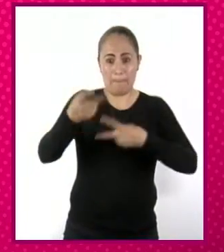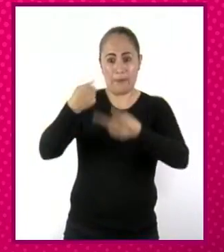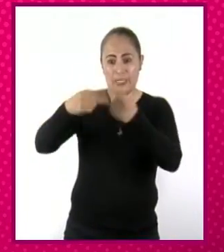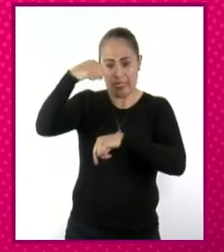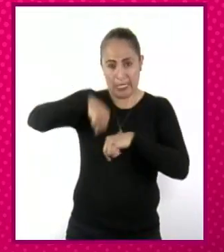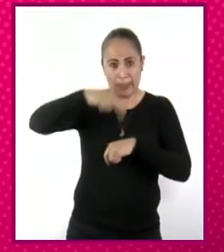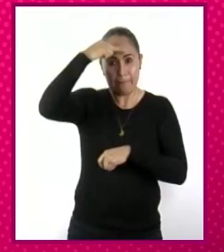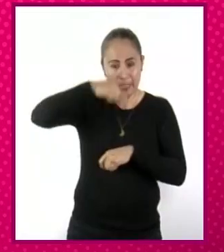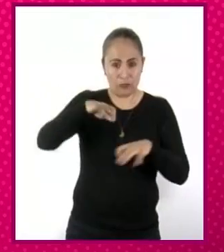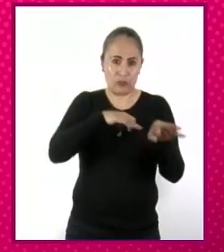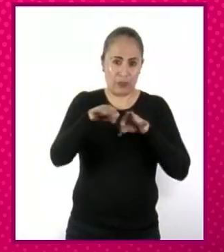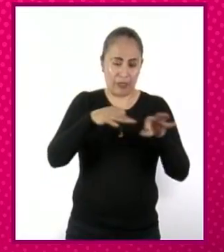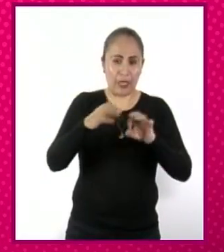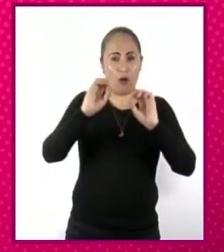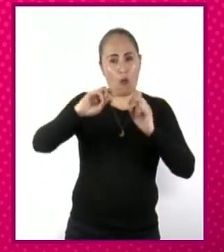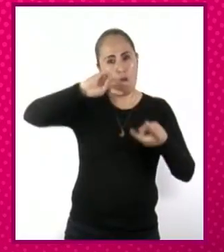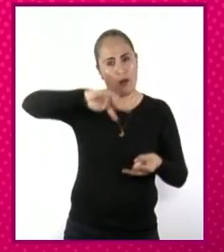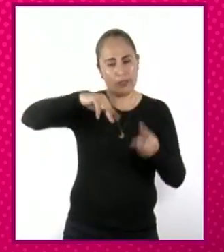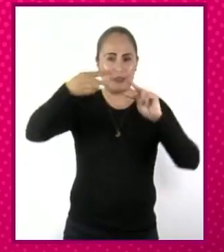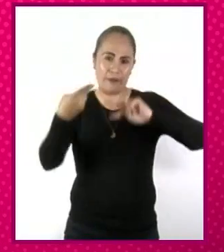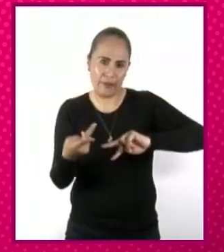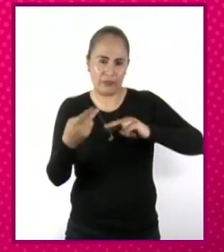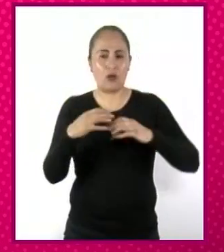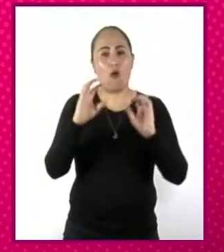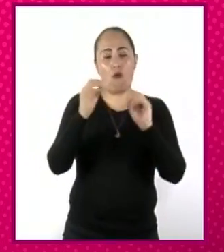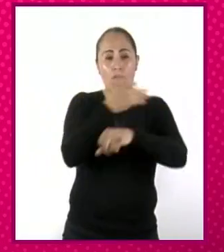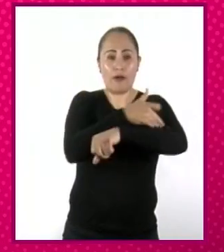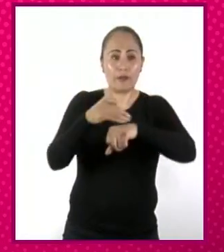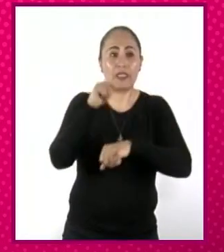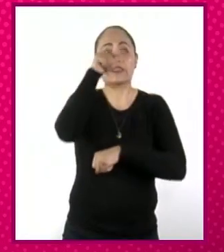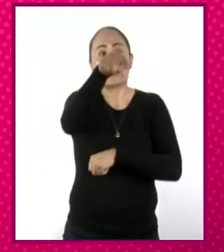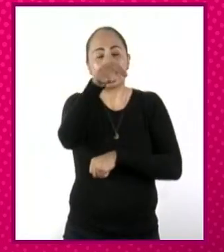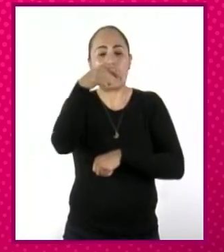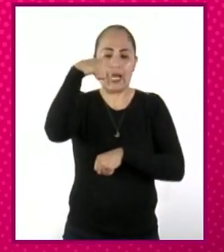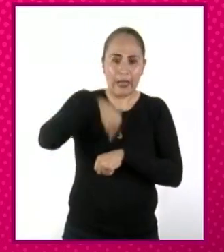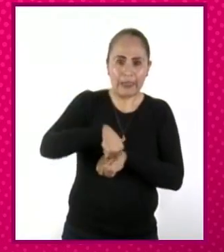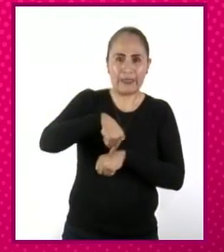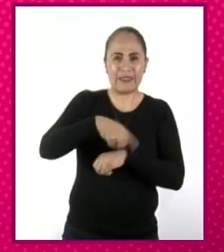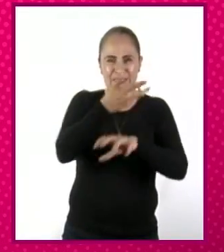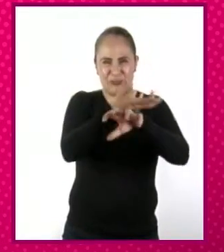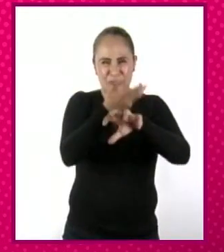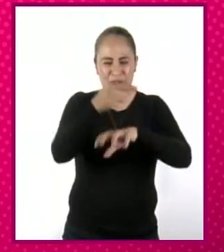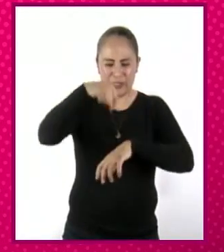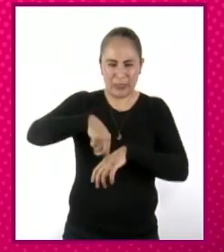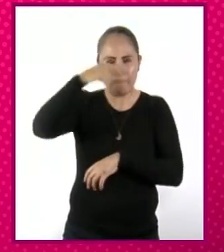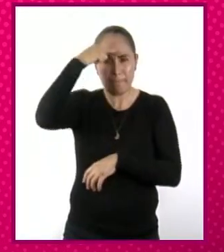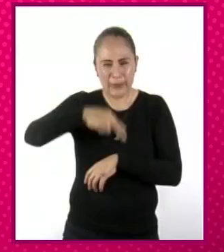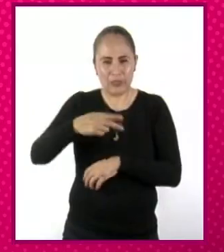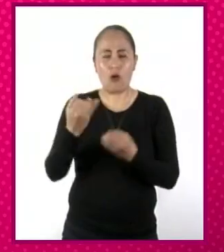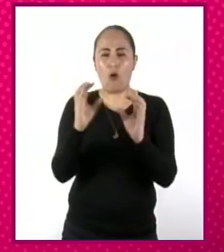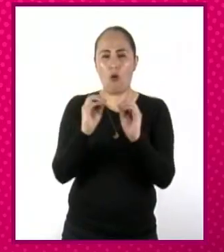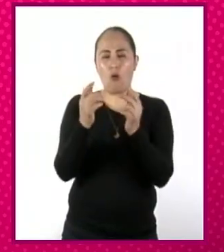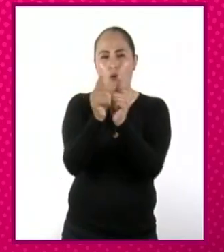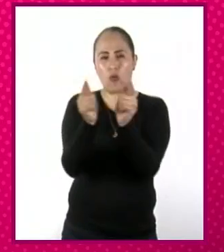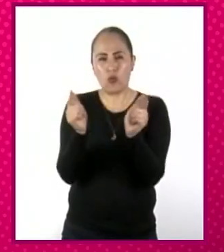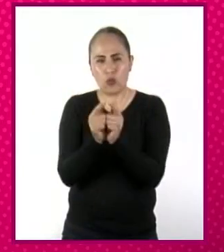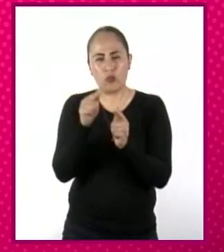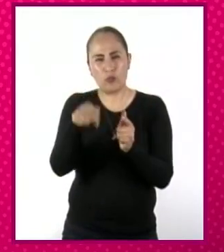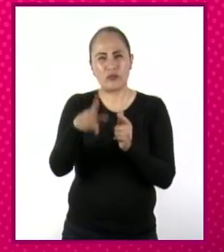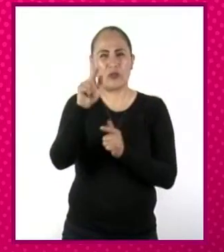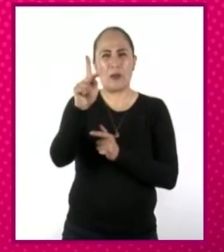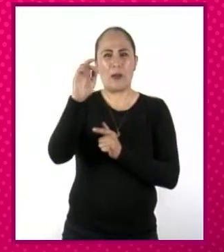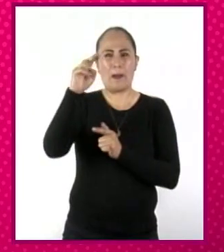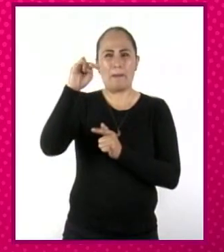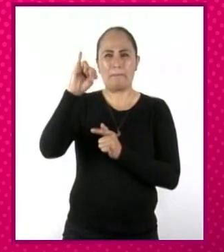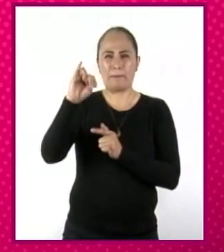mexicanos que tienen que atravesar la frontera, familias que viven de uno u otro lado, grupos nativos que de hecho, por ejemplo, los Pimas nunca